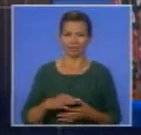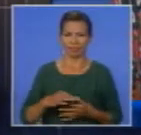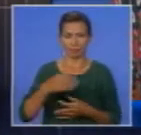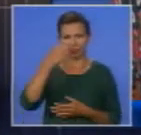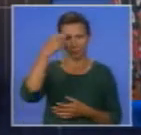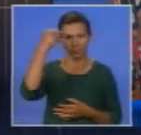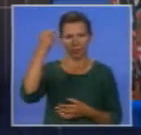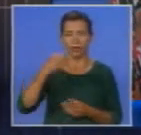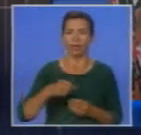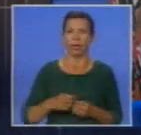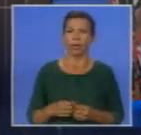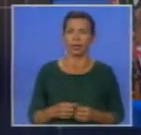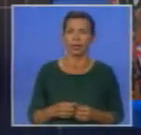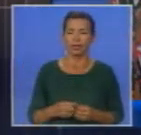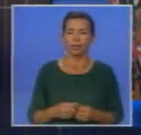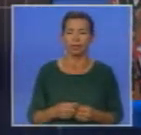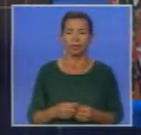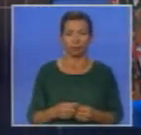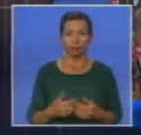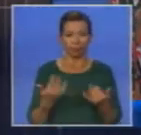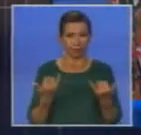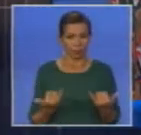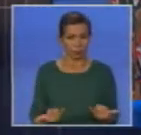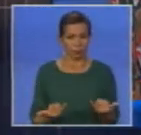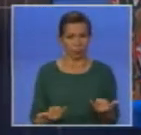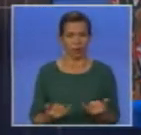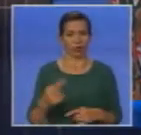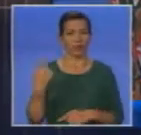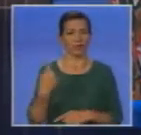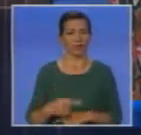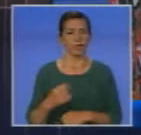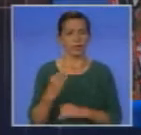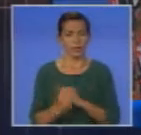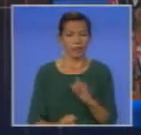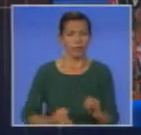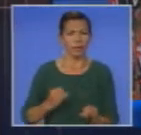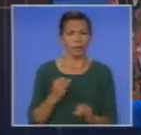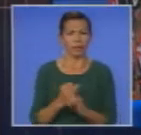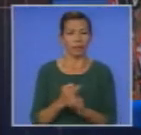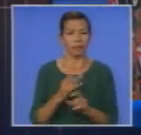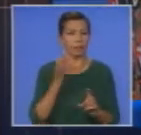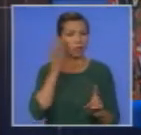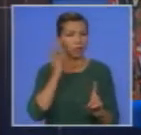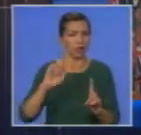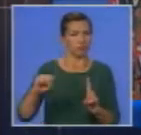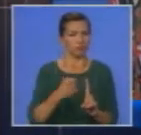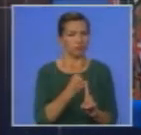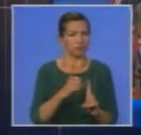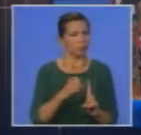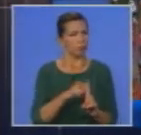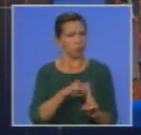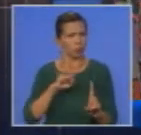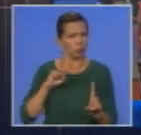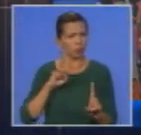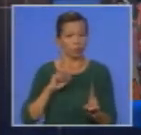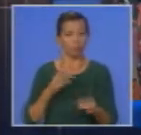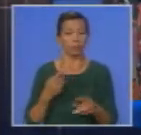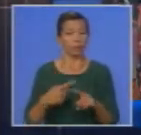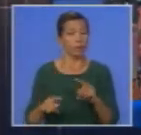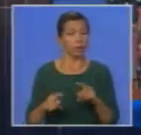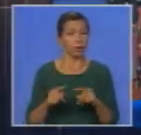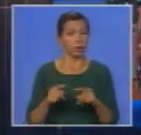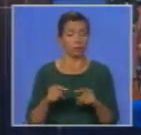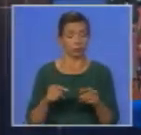tardes, Gisela, amigos. Y por otro lado, hoy se conmemora el Día de la No Violencia contra la Mujer, con cifras preocupantes en el mundo, pero